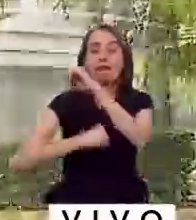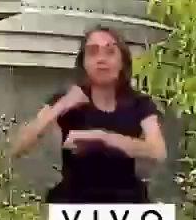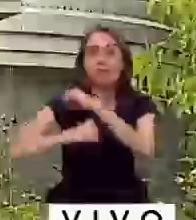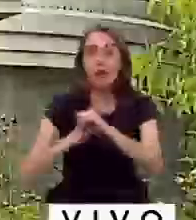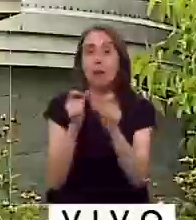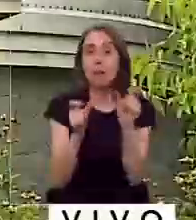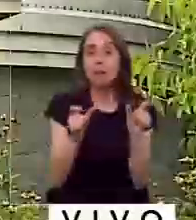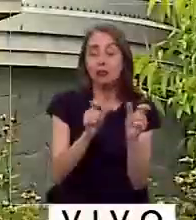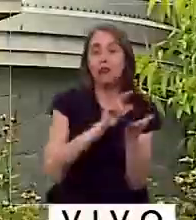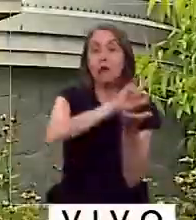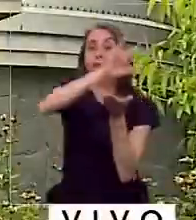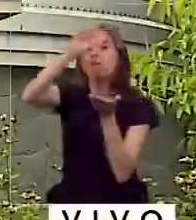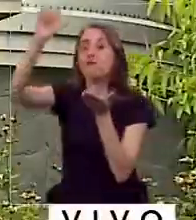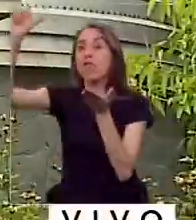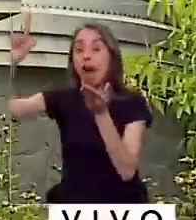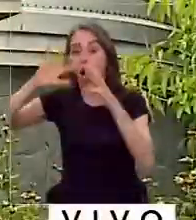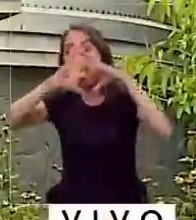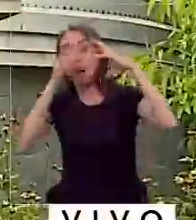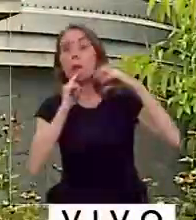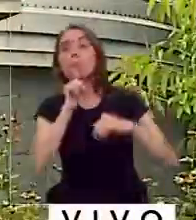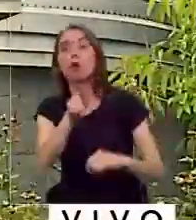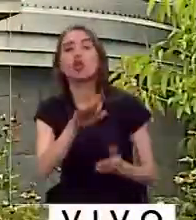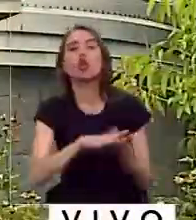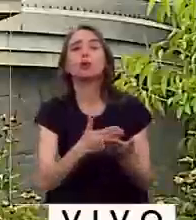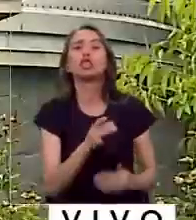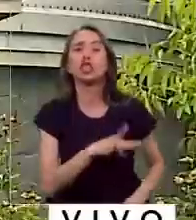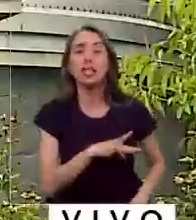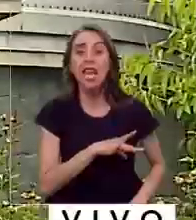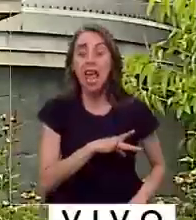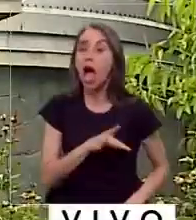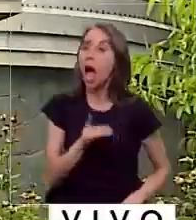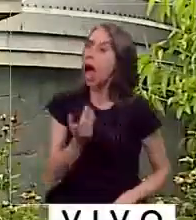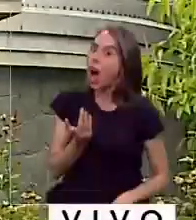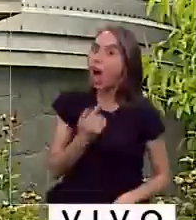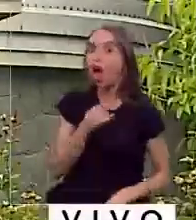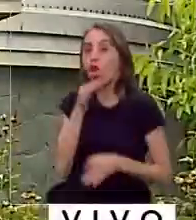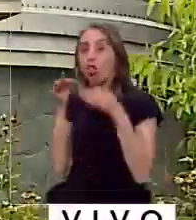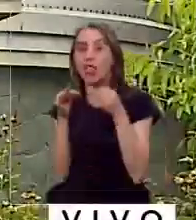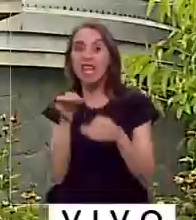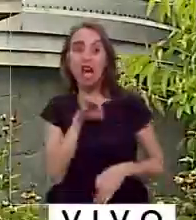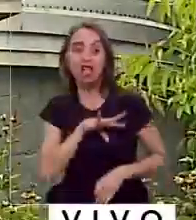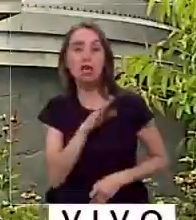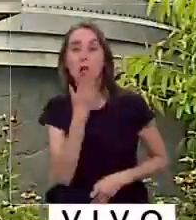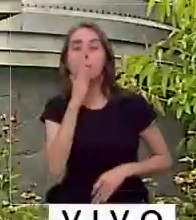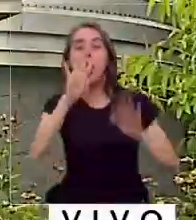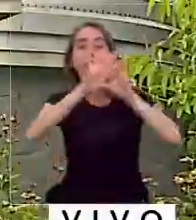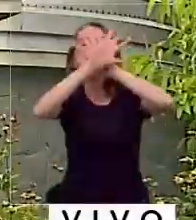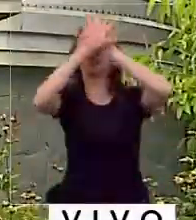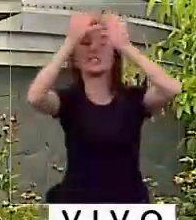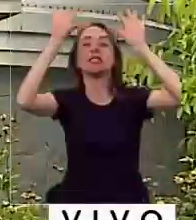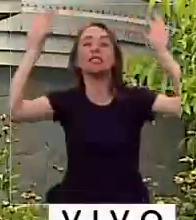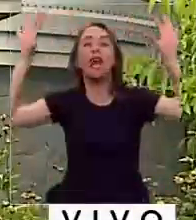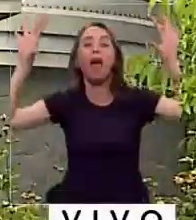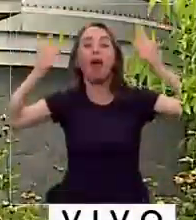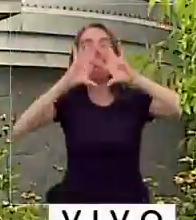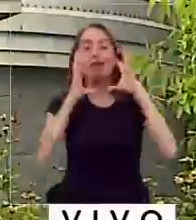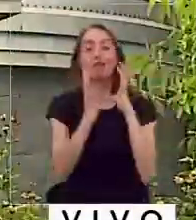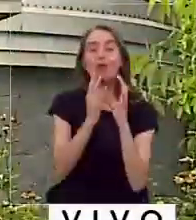cuando viaje afuera y le pregunten sobre su país, una de las cosas que mencione es que tenemos el mejor cielo del mundo para